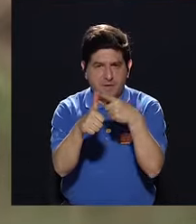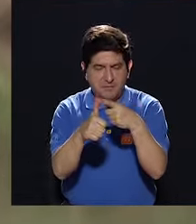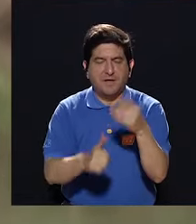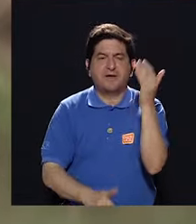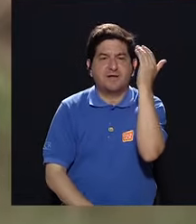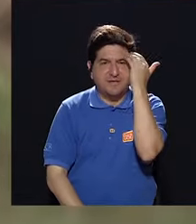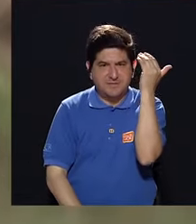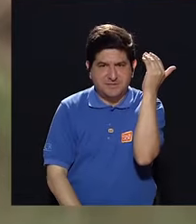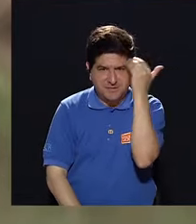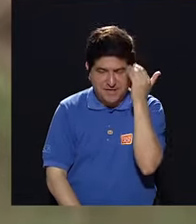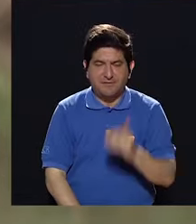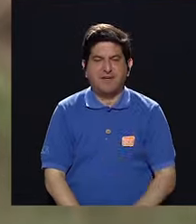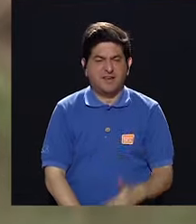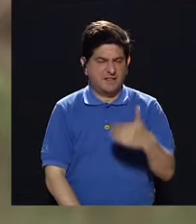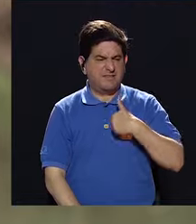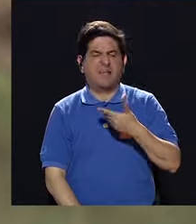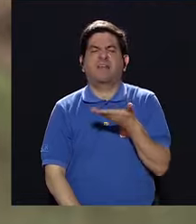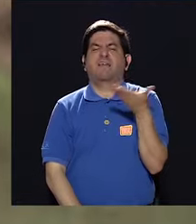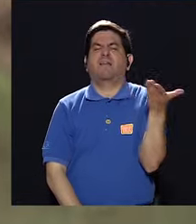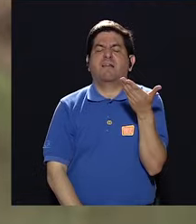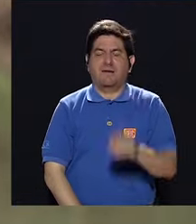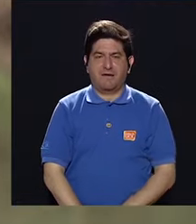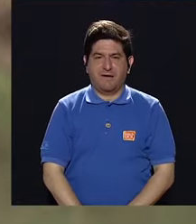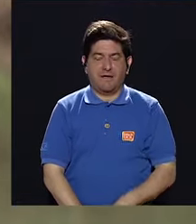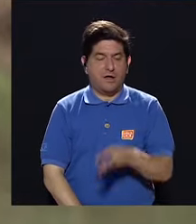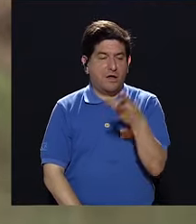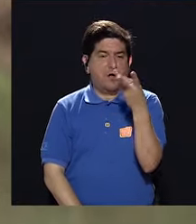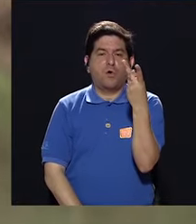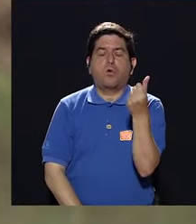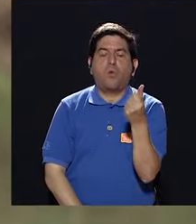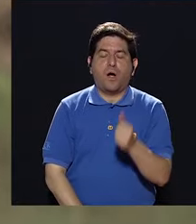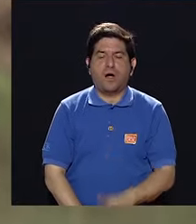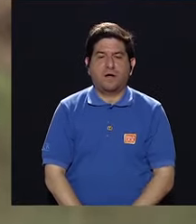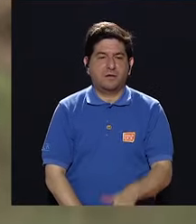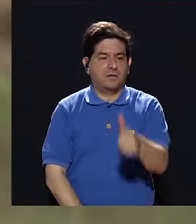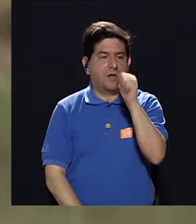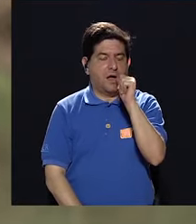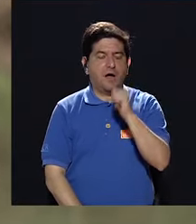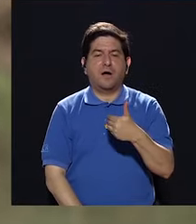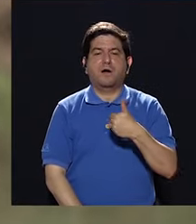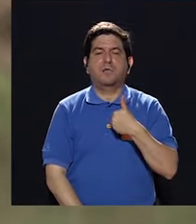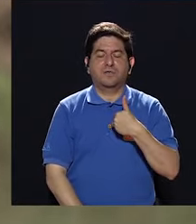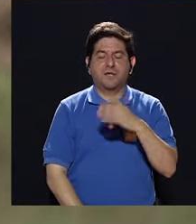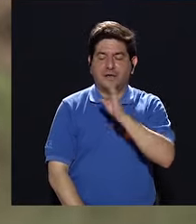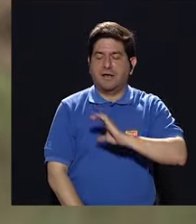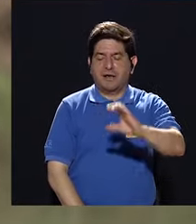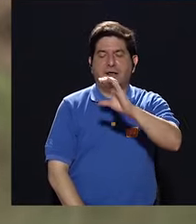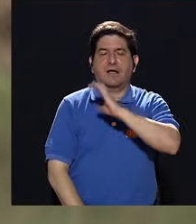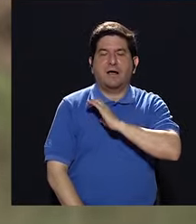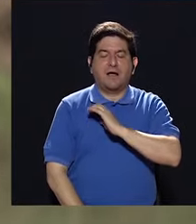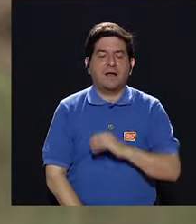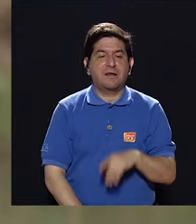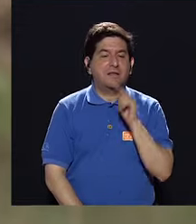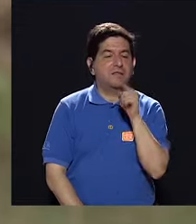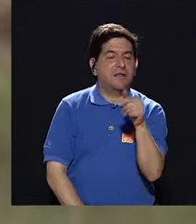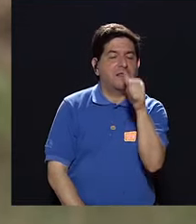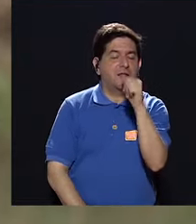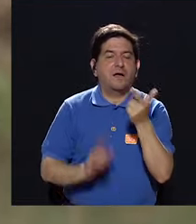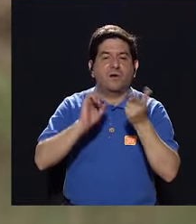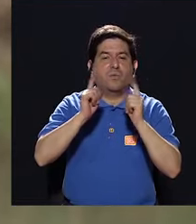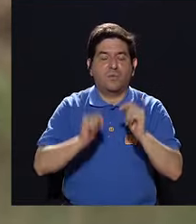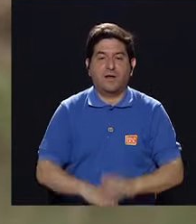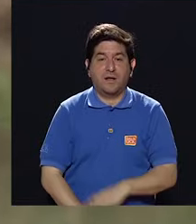primera es saber con qué contamos, o sea, cuánto es el caudal que hay en esta cuenca, qué calidad tiene ese